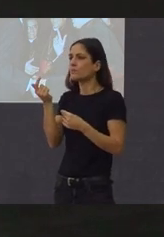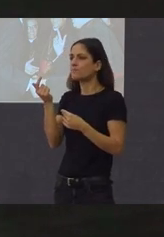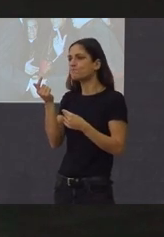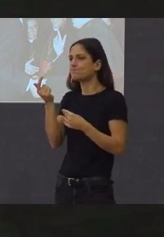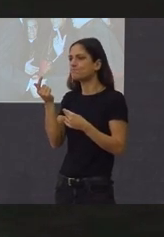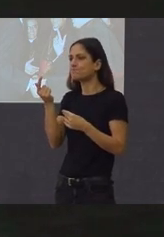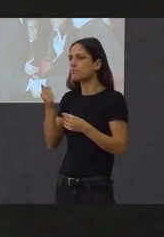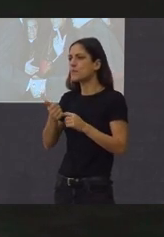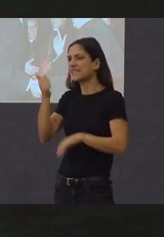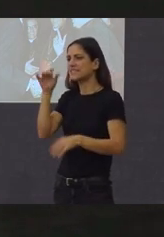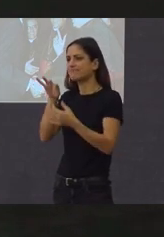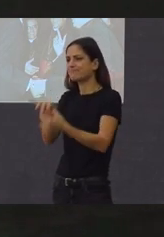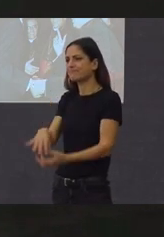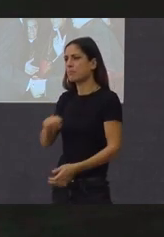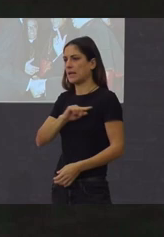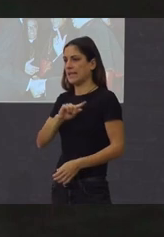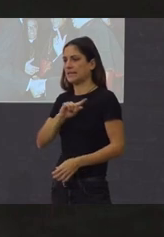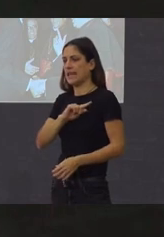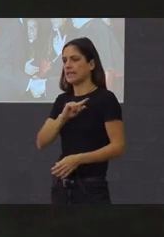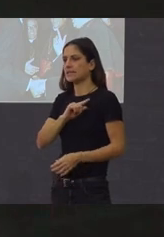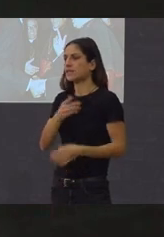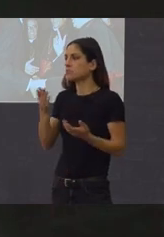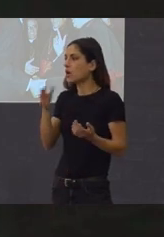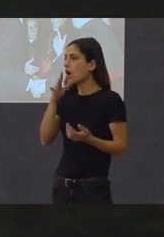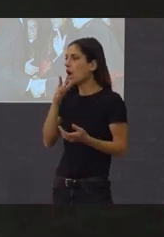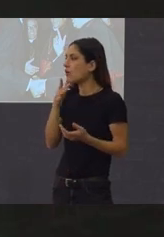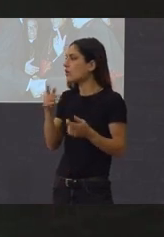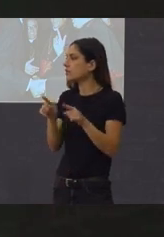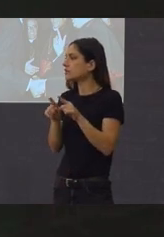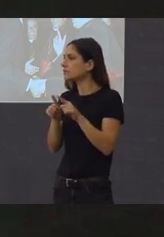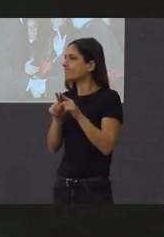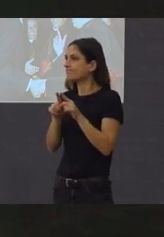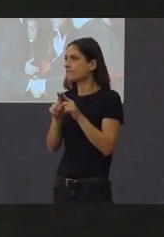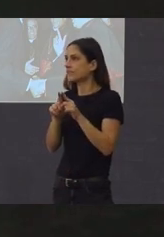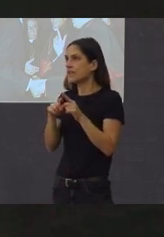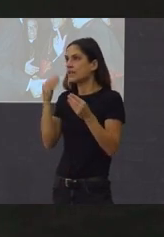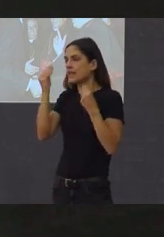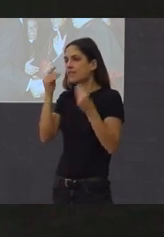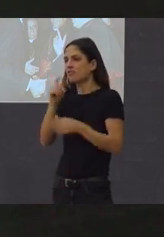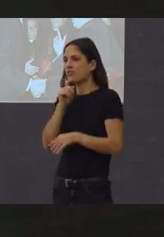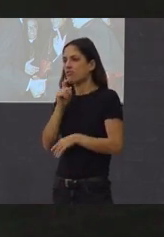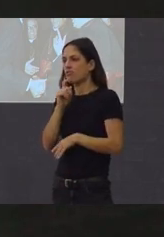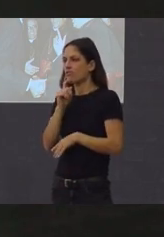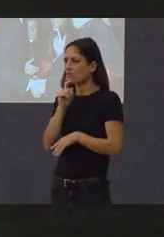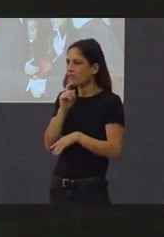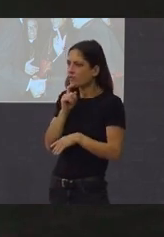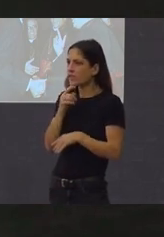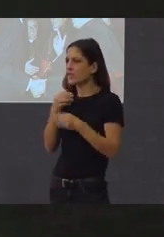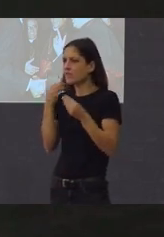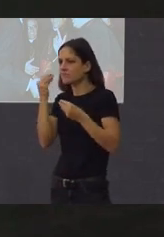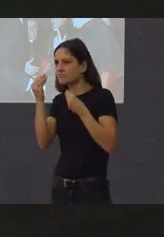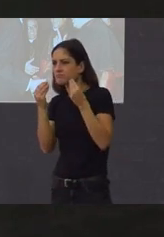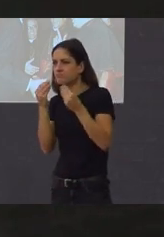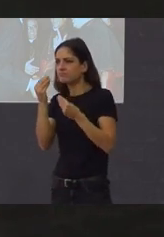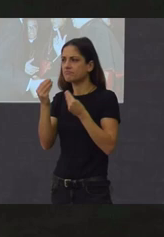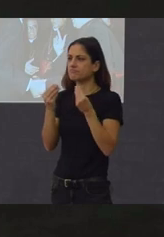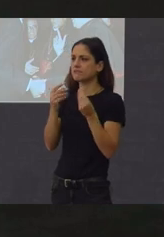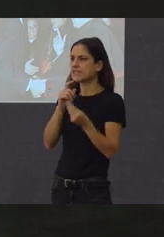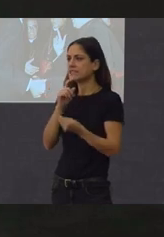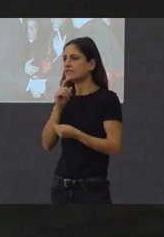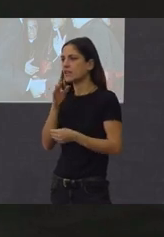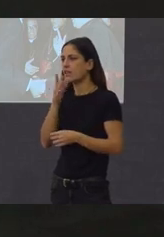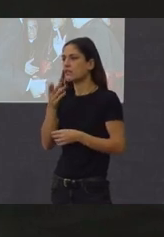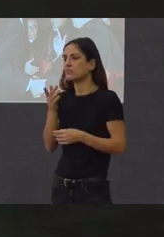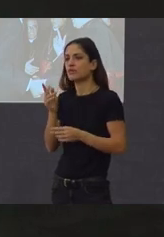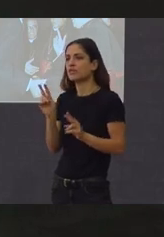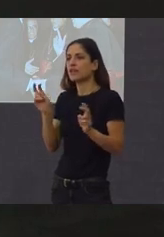moi militante, pero que a complexidade era bueno, pois era máis esquiva, porque no